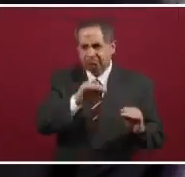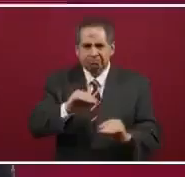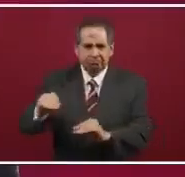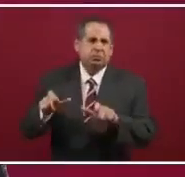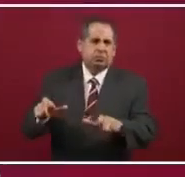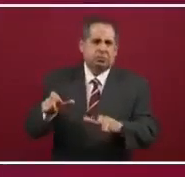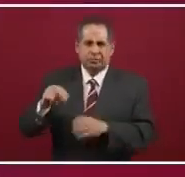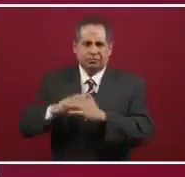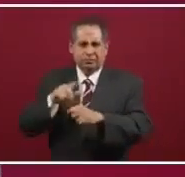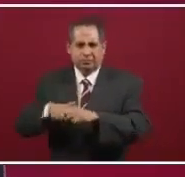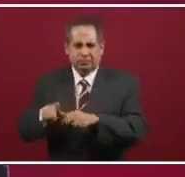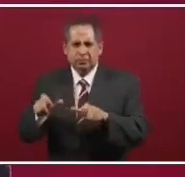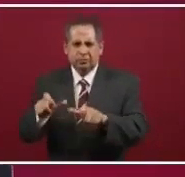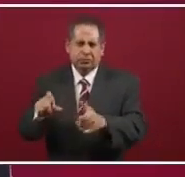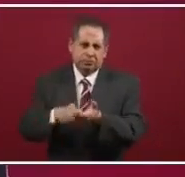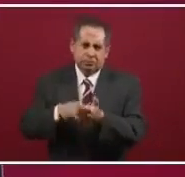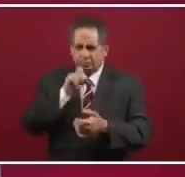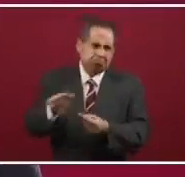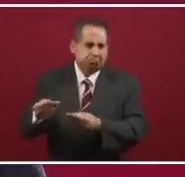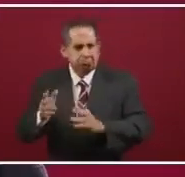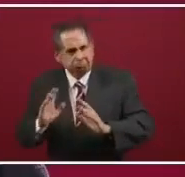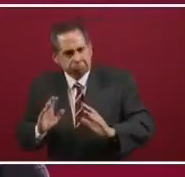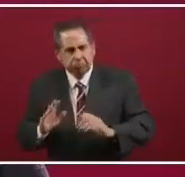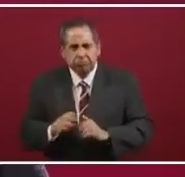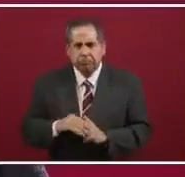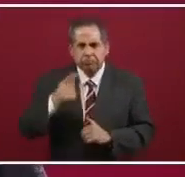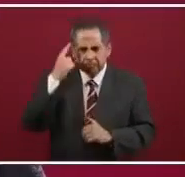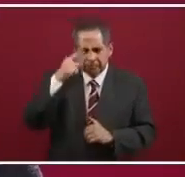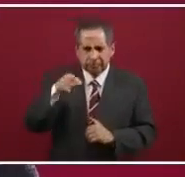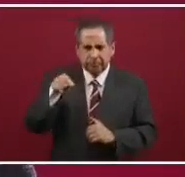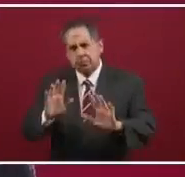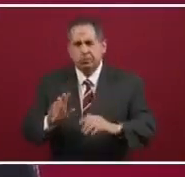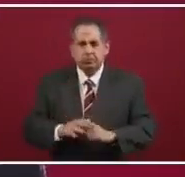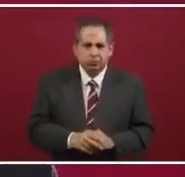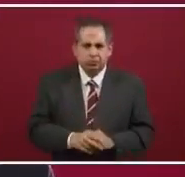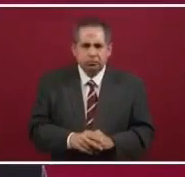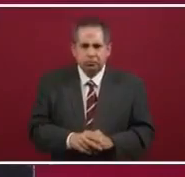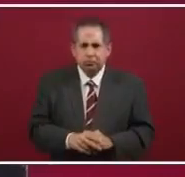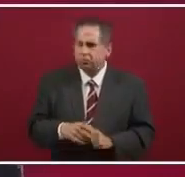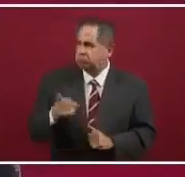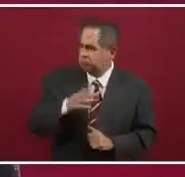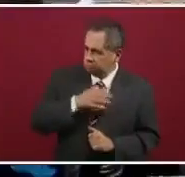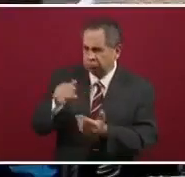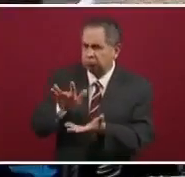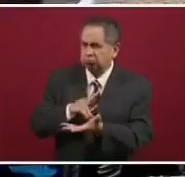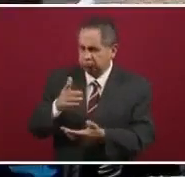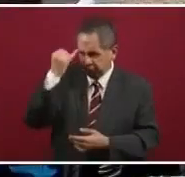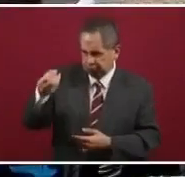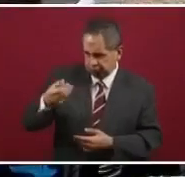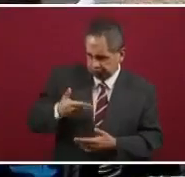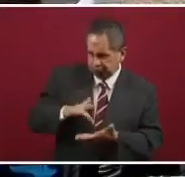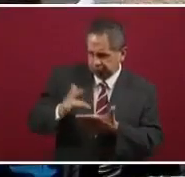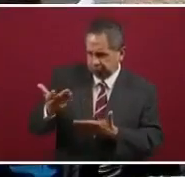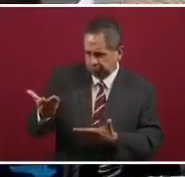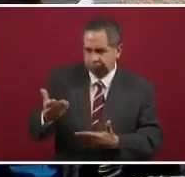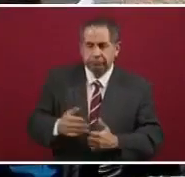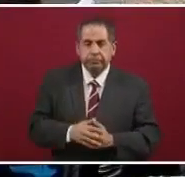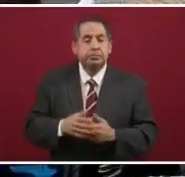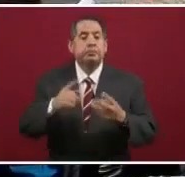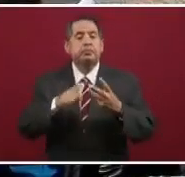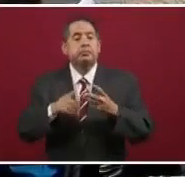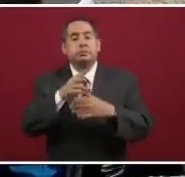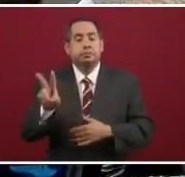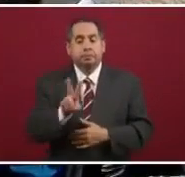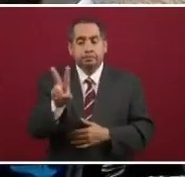la Guardia Nacional, que también les pueden servir para ese propósito. Pero bueno, se toma en cuenta. Voy a Los Cabos